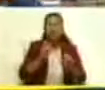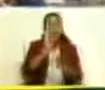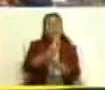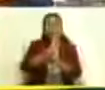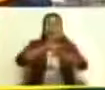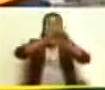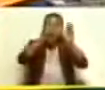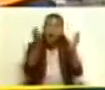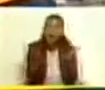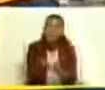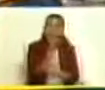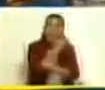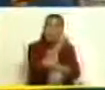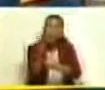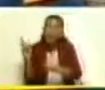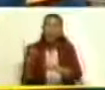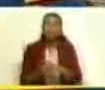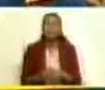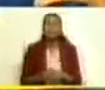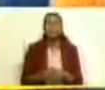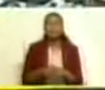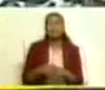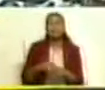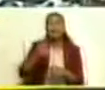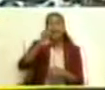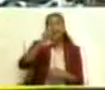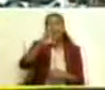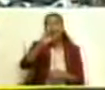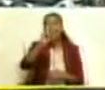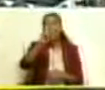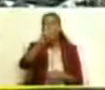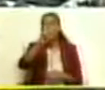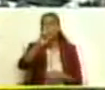ecosocialista ECOVEN. Adelante, María.